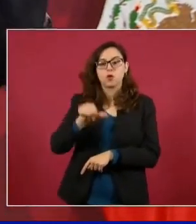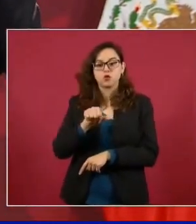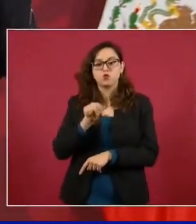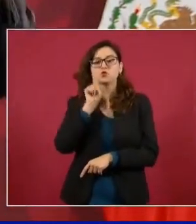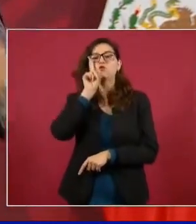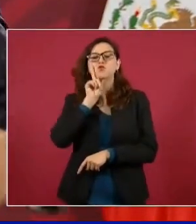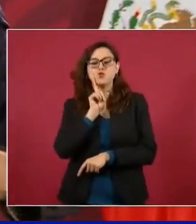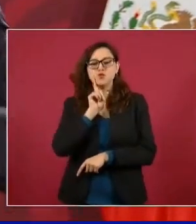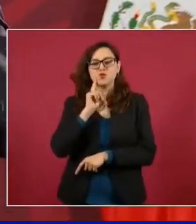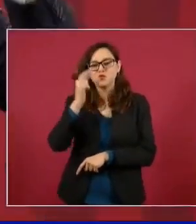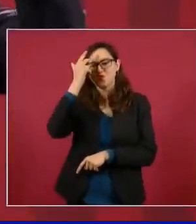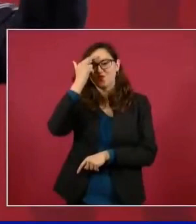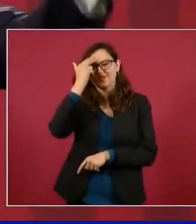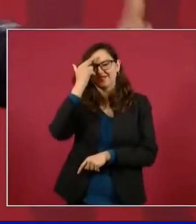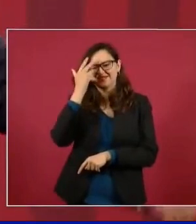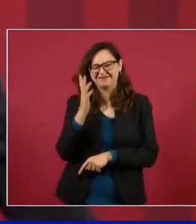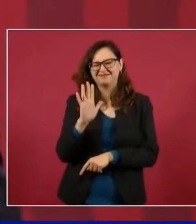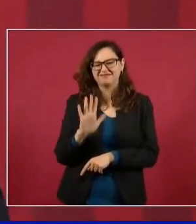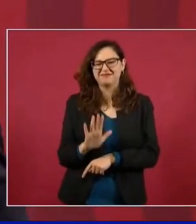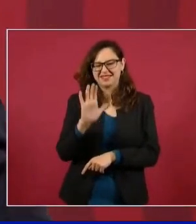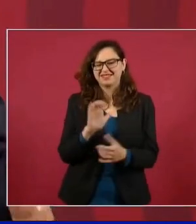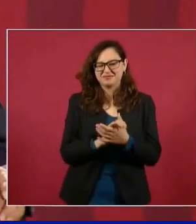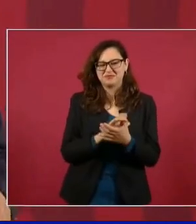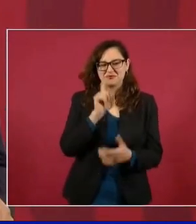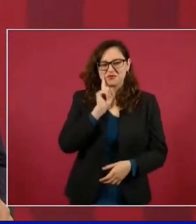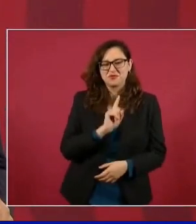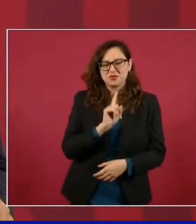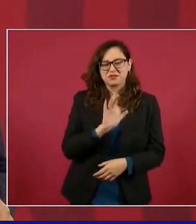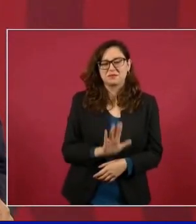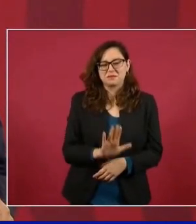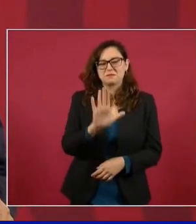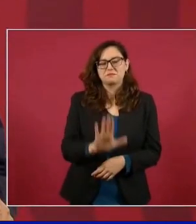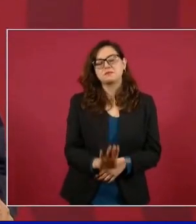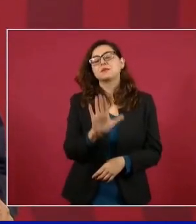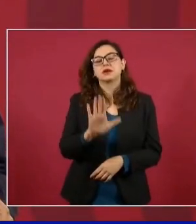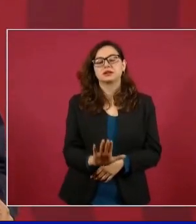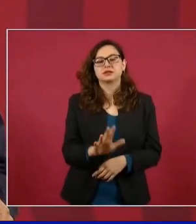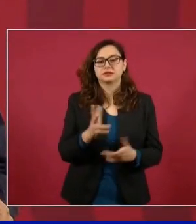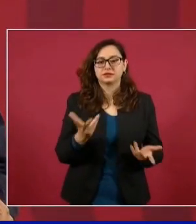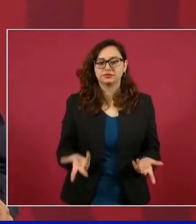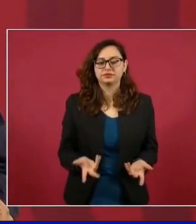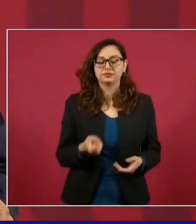Pero de ahí viene el tapado de Porfirio Díaz,